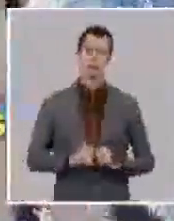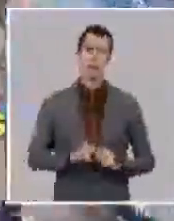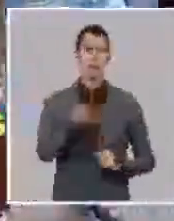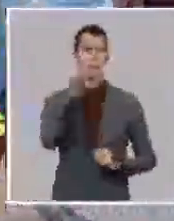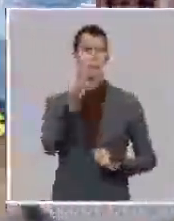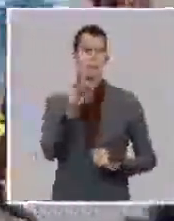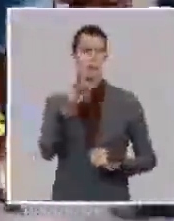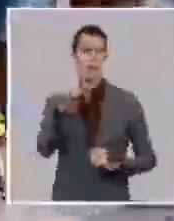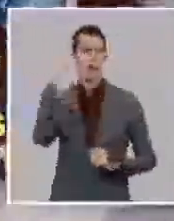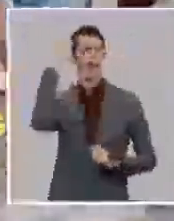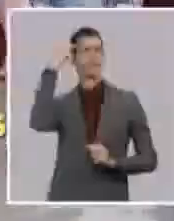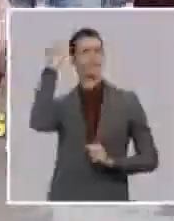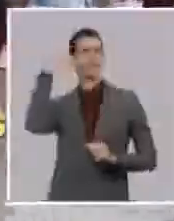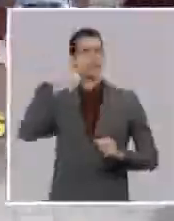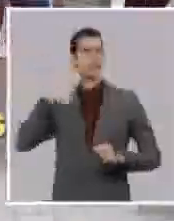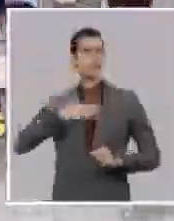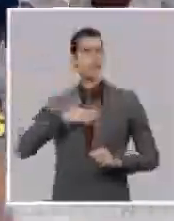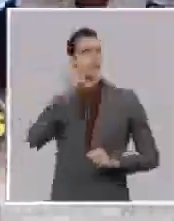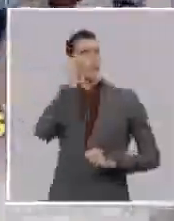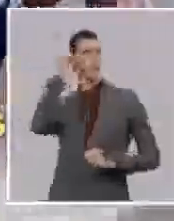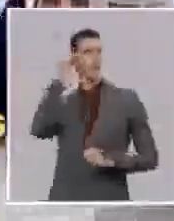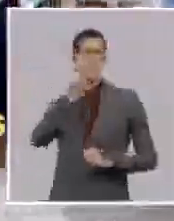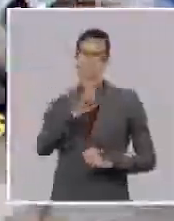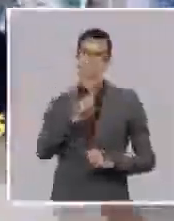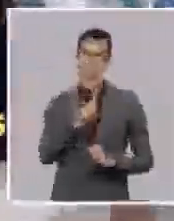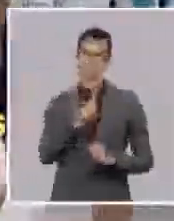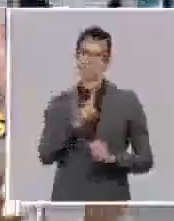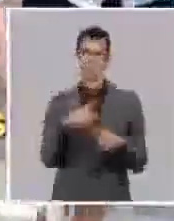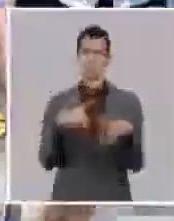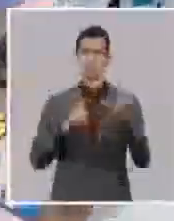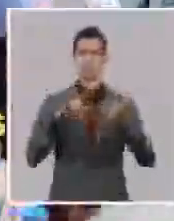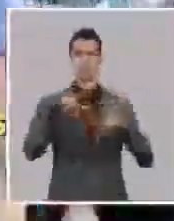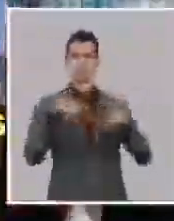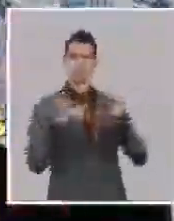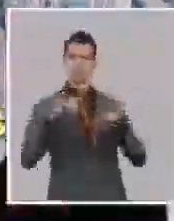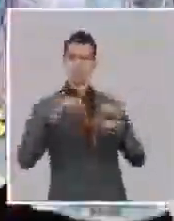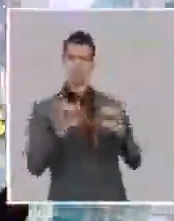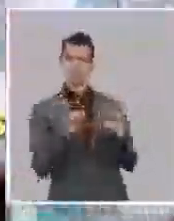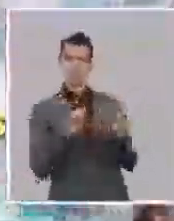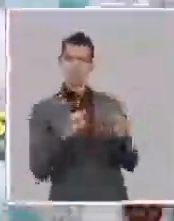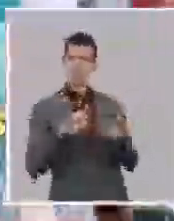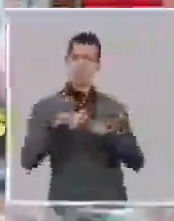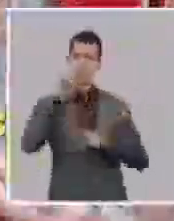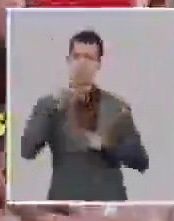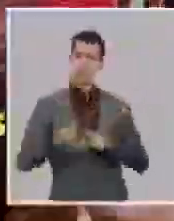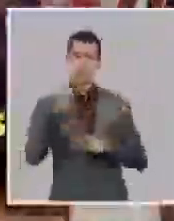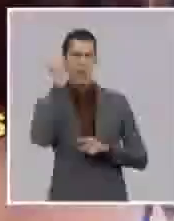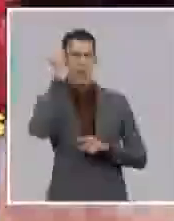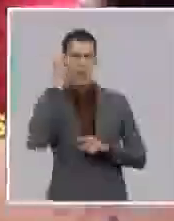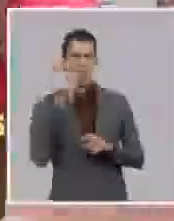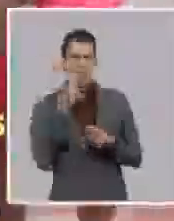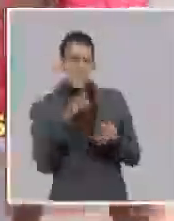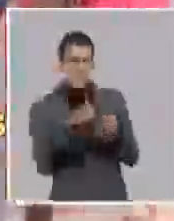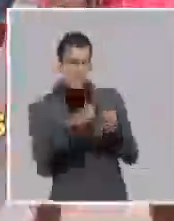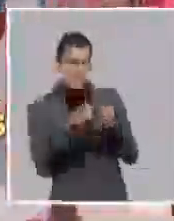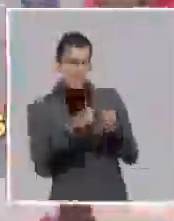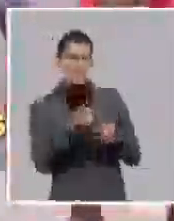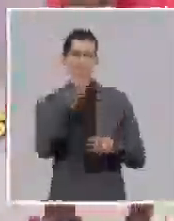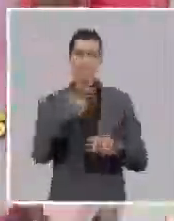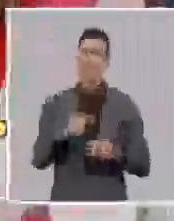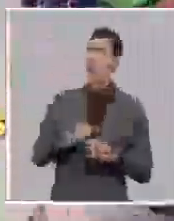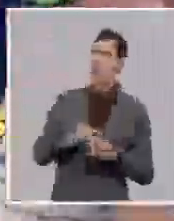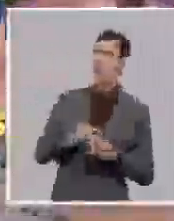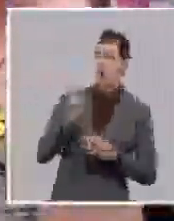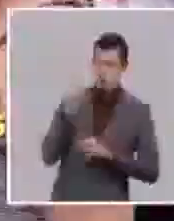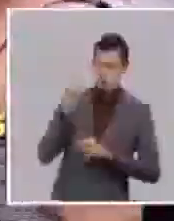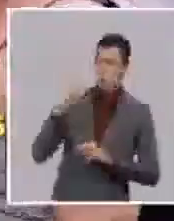este que actuó en la Guinera, que miren los jóvenes, y lamentamos que esos jóvenes que han tenido todas las posibilidades de instrucción, de